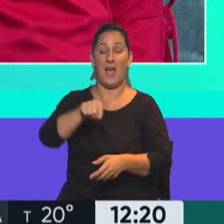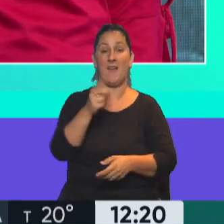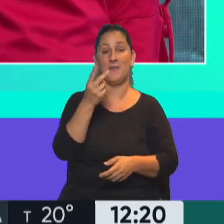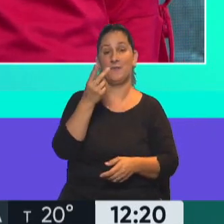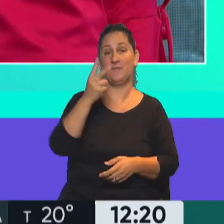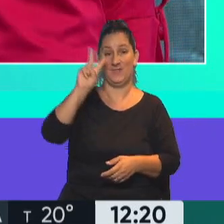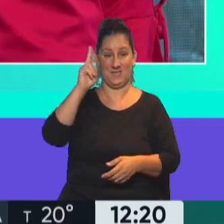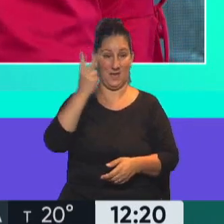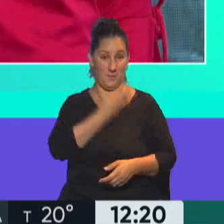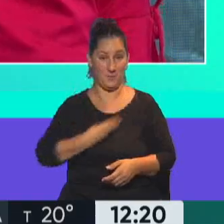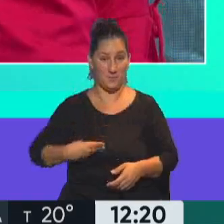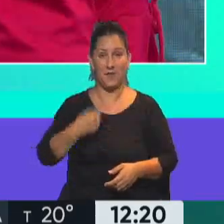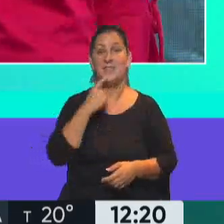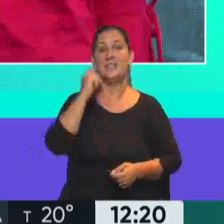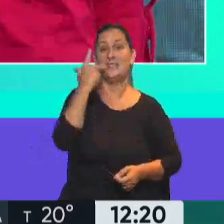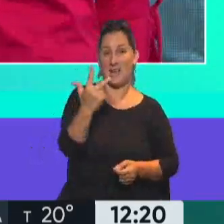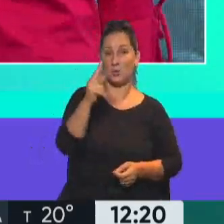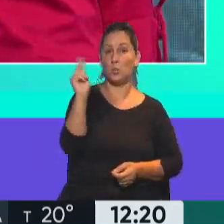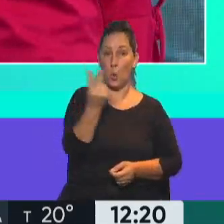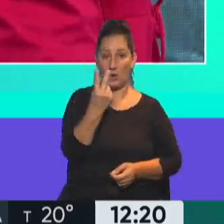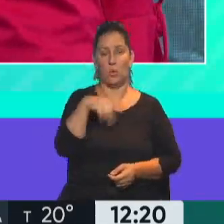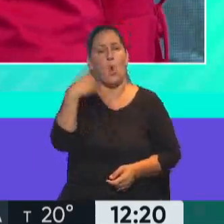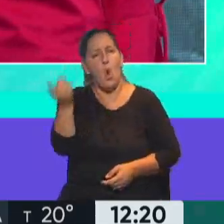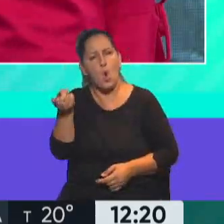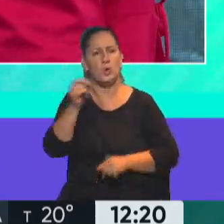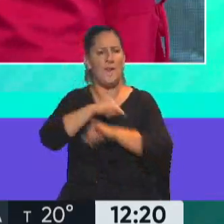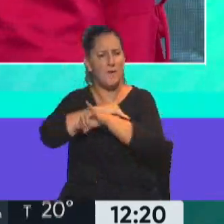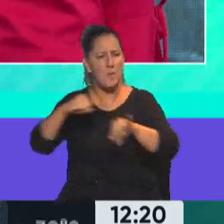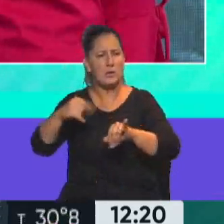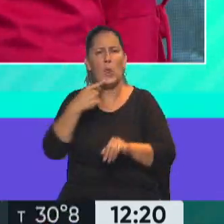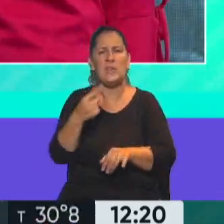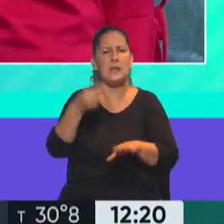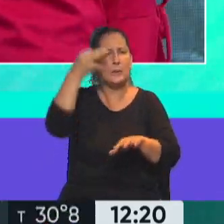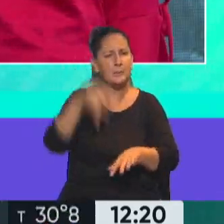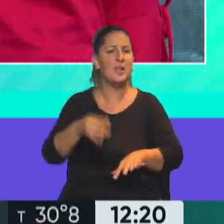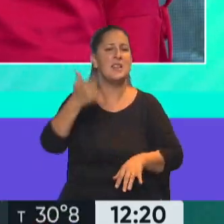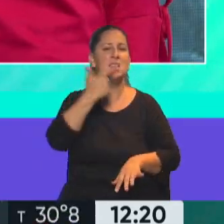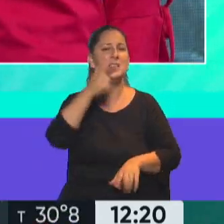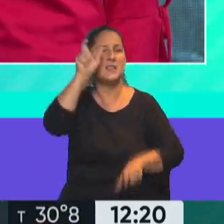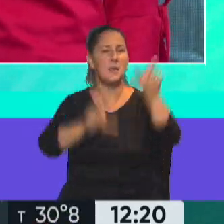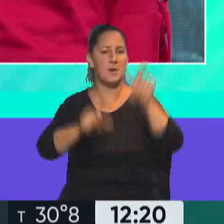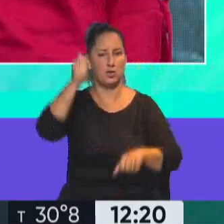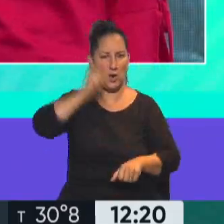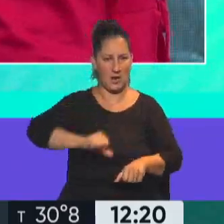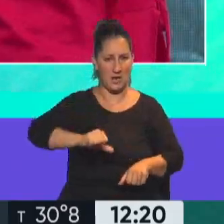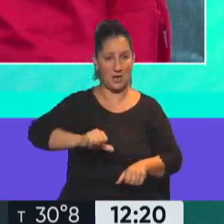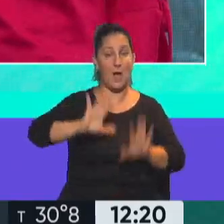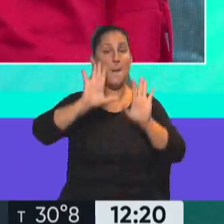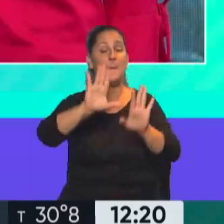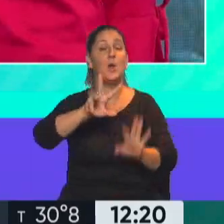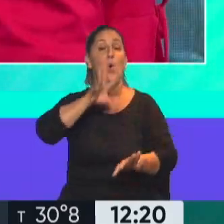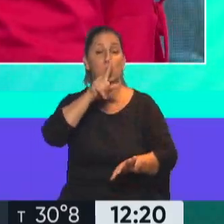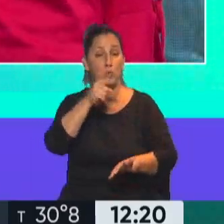de Mariupol dijo que había 3 muertos y otros informes dice que hay 17 heridos, pero Rusia dice que